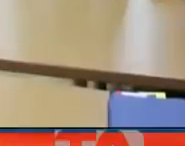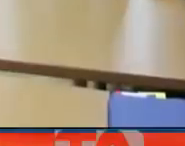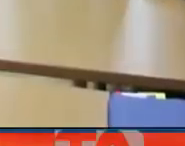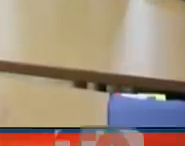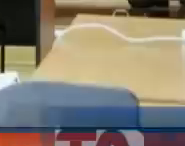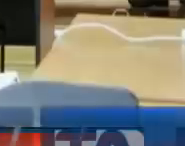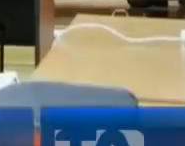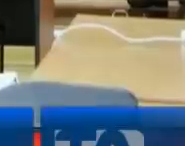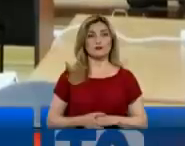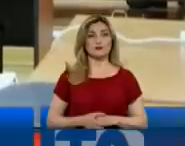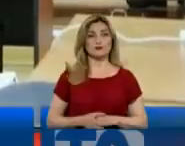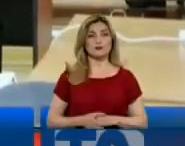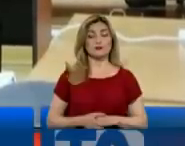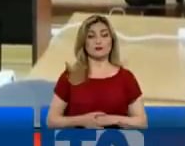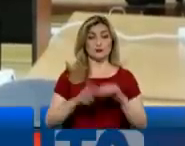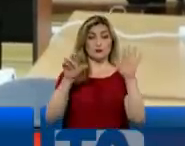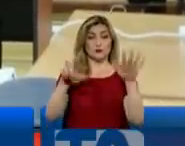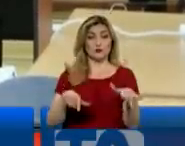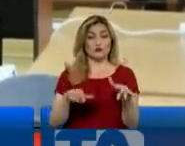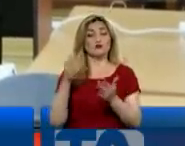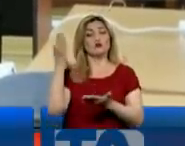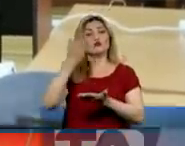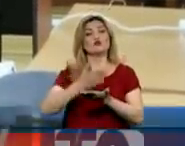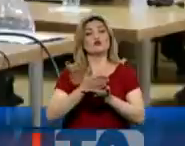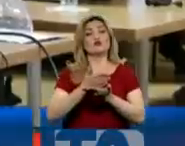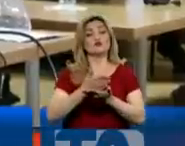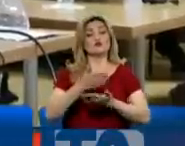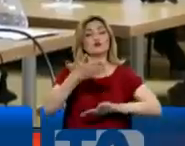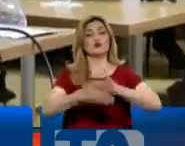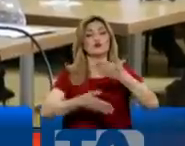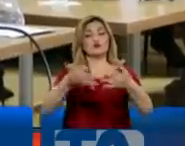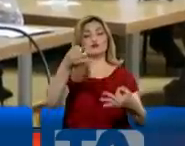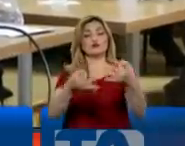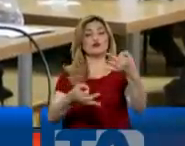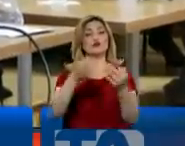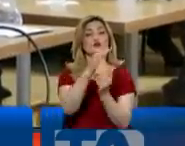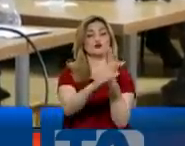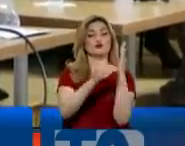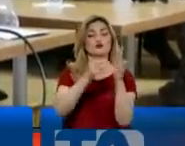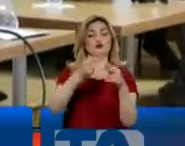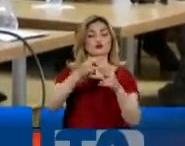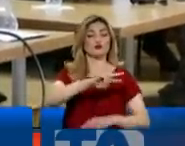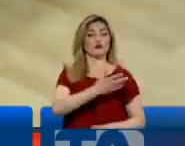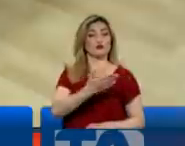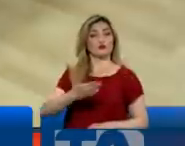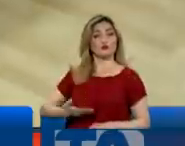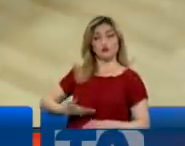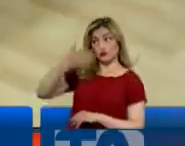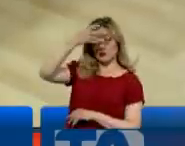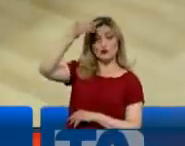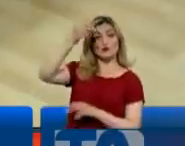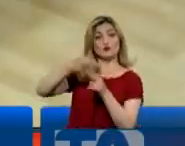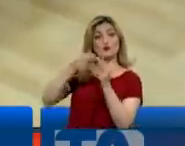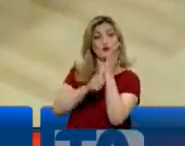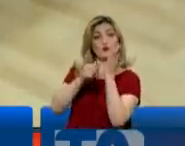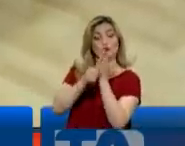revisamos otros temas luego de siete meses de suspensión se instaló la audiencia de juicio en contra del ex vicepresidente jorge glass del